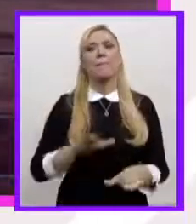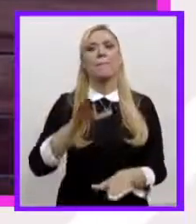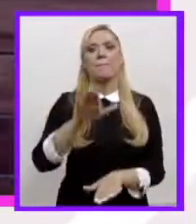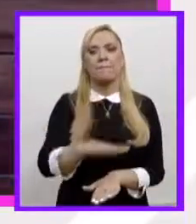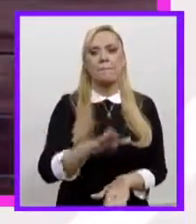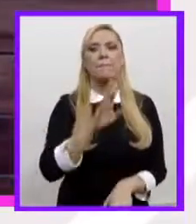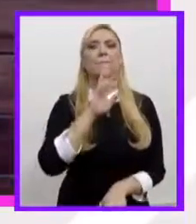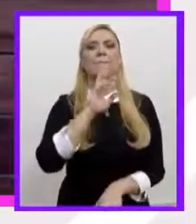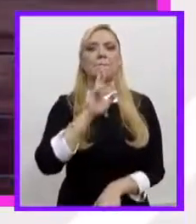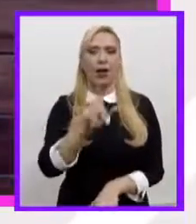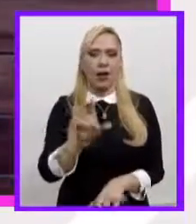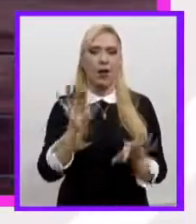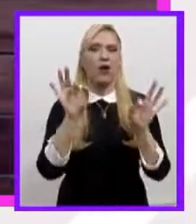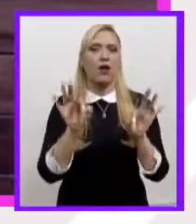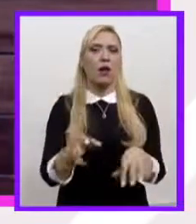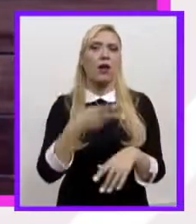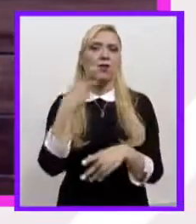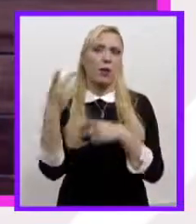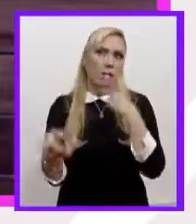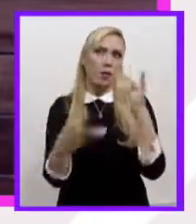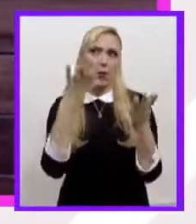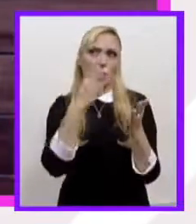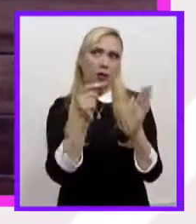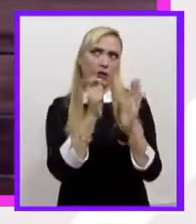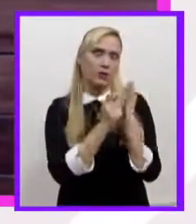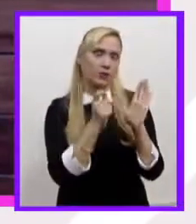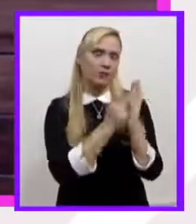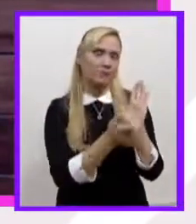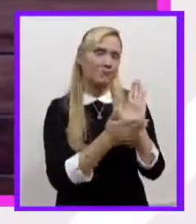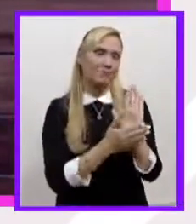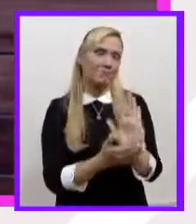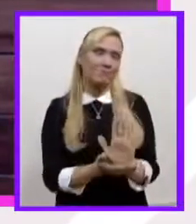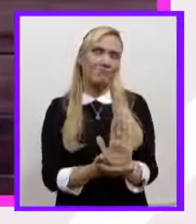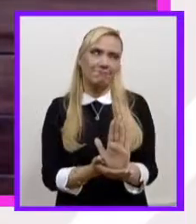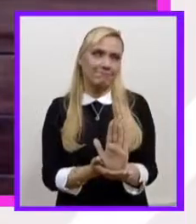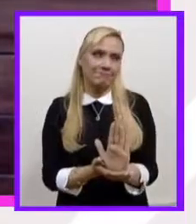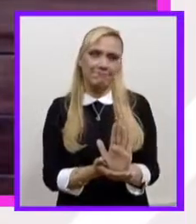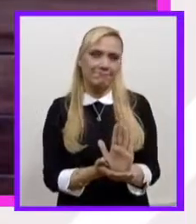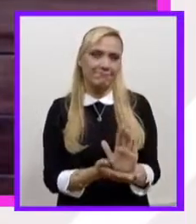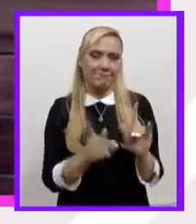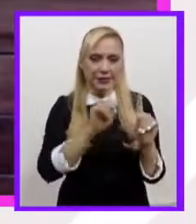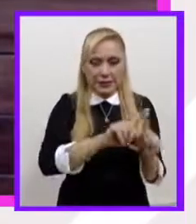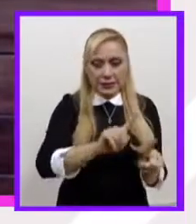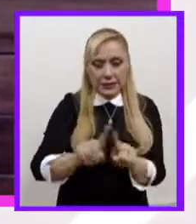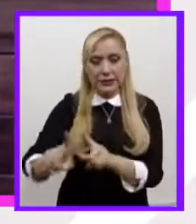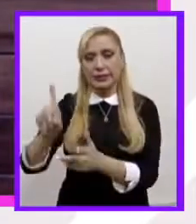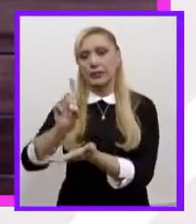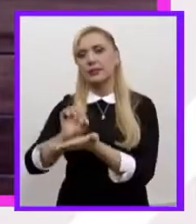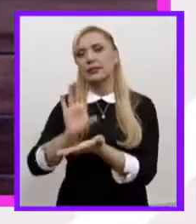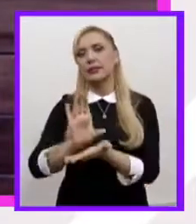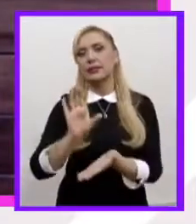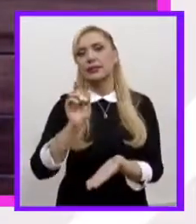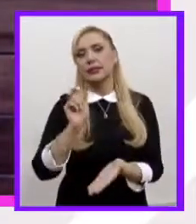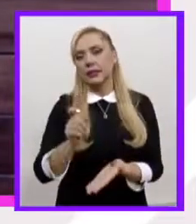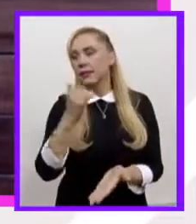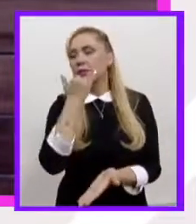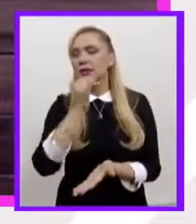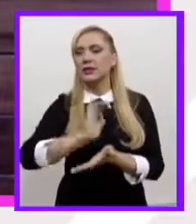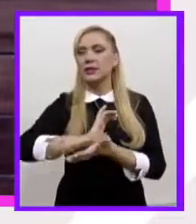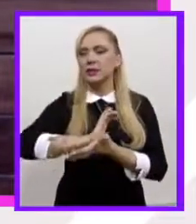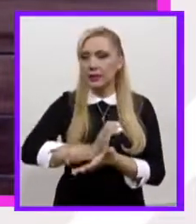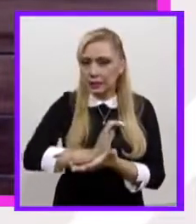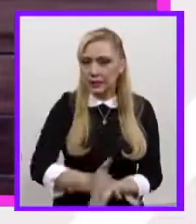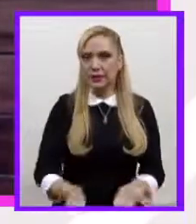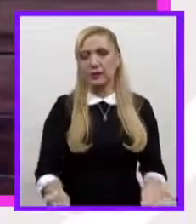de verdad, fuera de la demagogia, de resolver esta situación de múltiples discriminaciones. Entonces, por supuesto que habrá